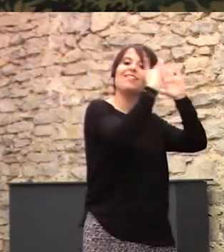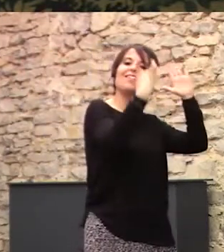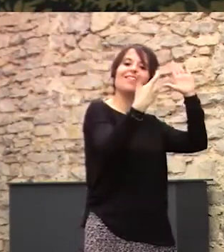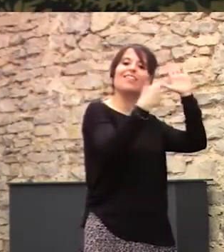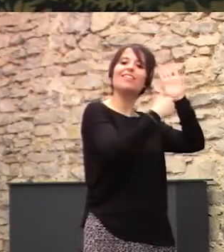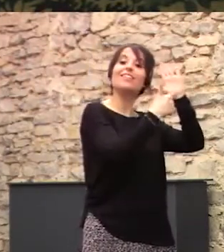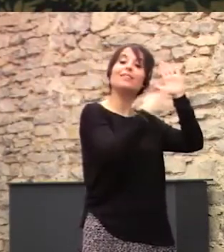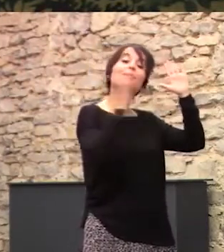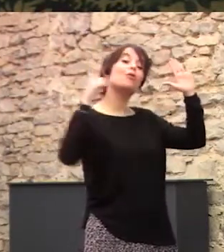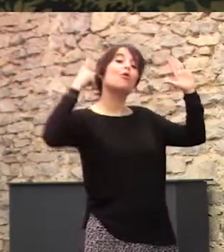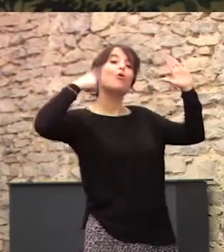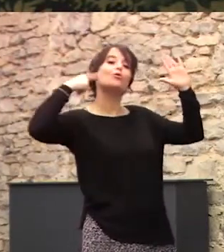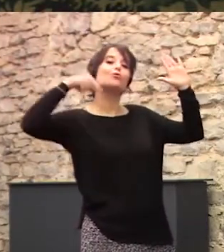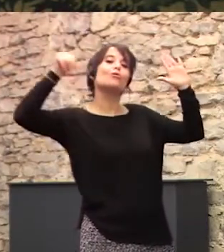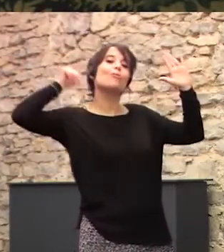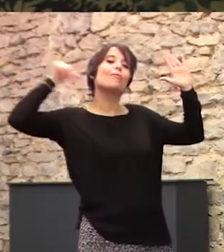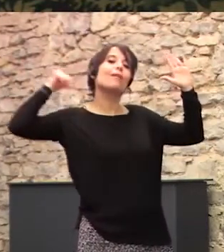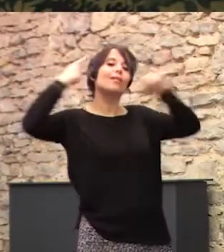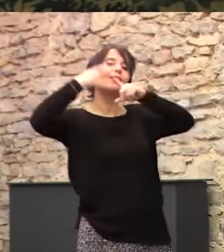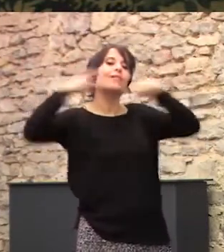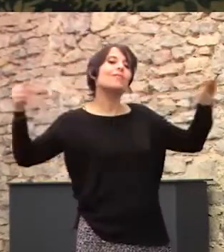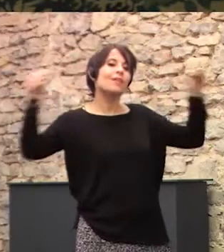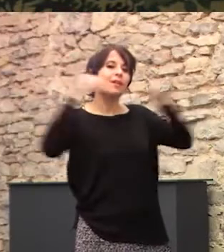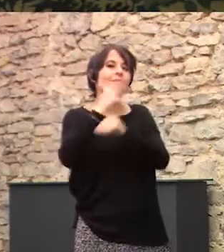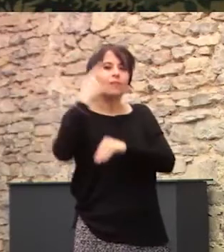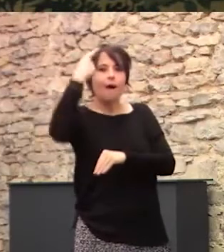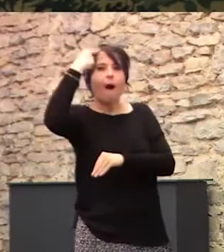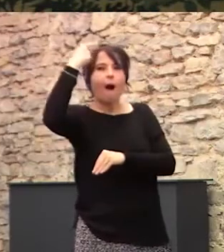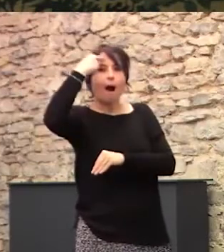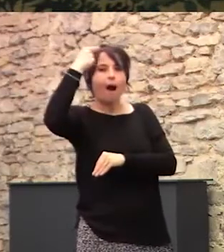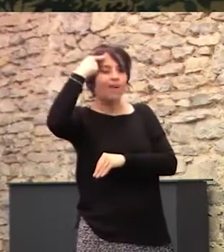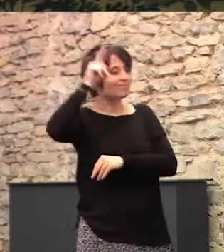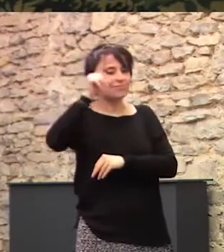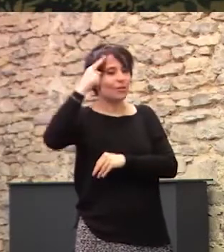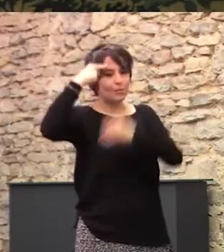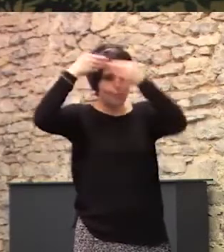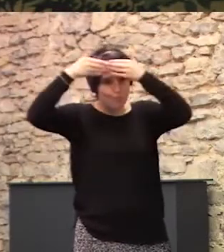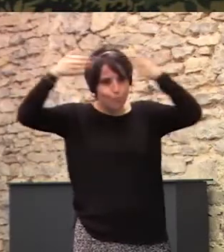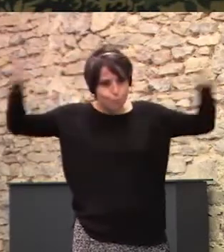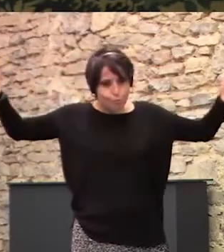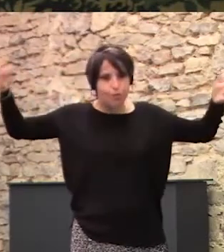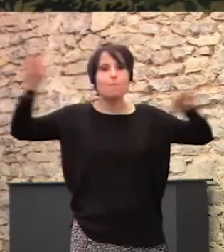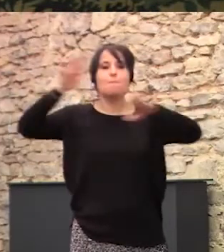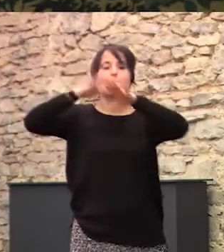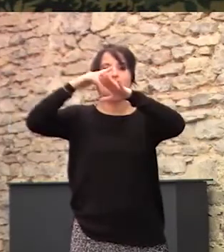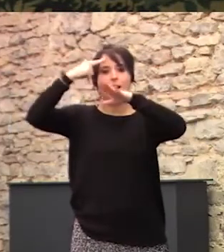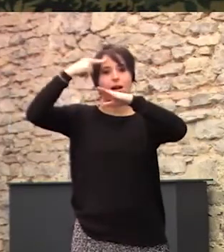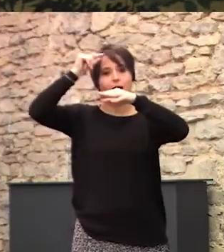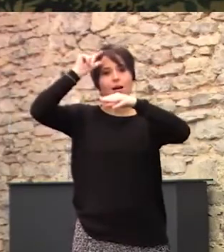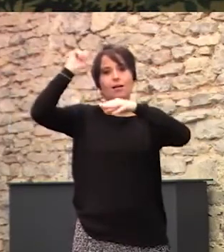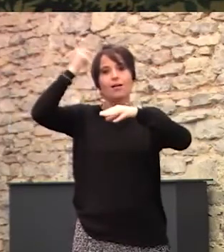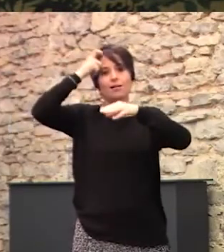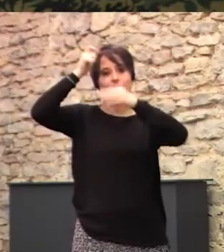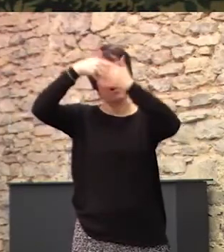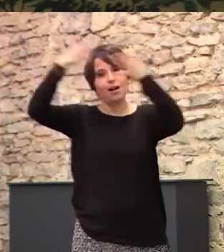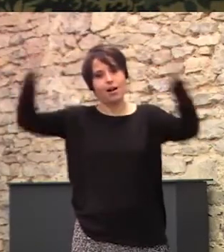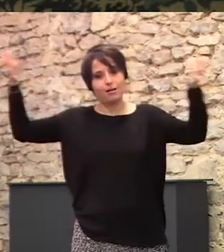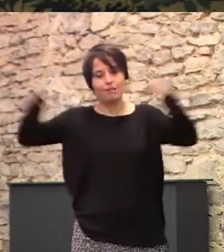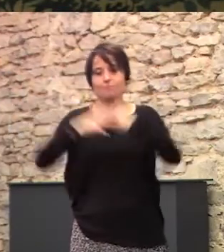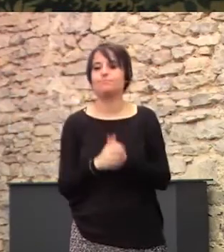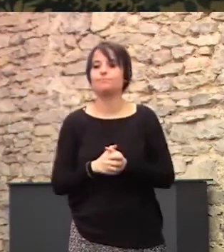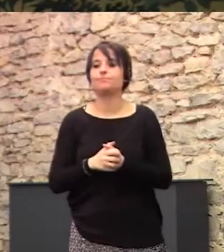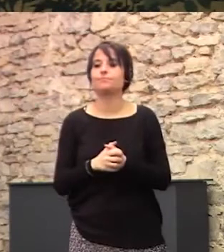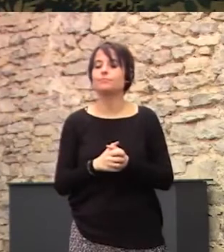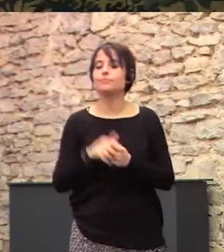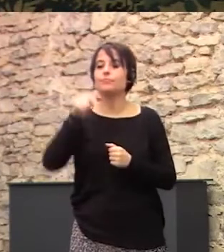costumbre dice otra cosa y la gente de ahí no se mueve, entonces hay que hacer este trabajo para el cambio de mentalidades. Lo realizan grupos